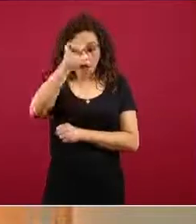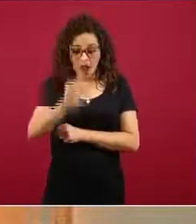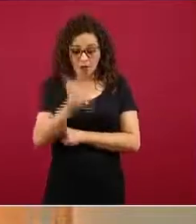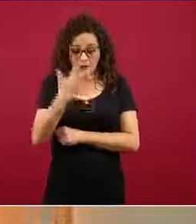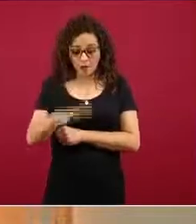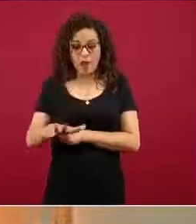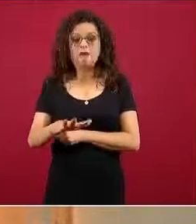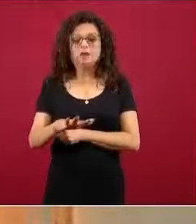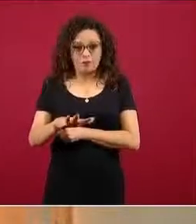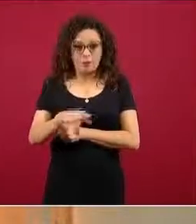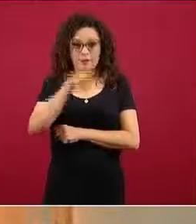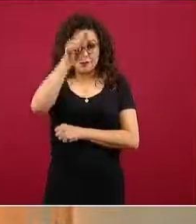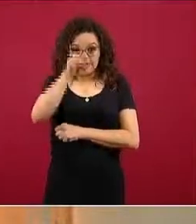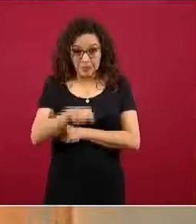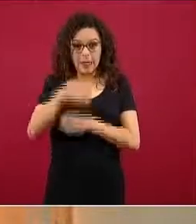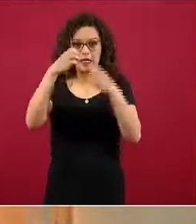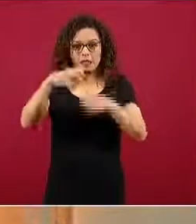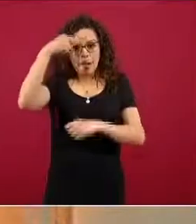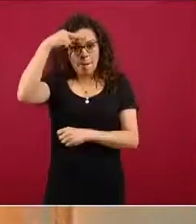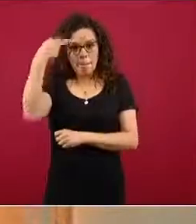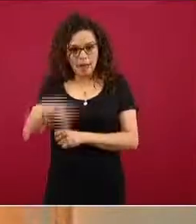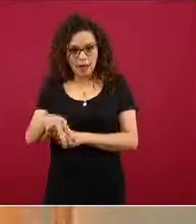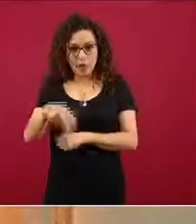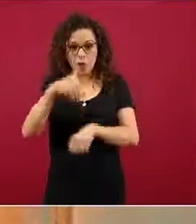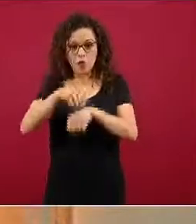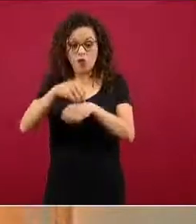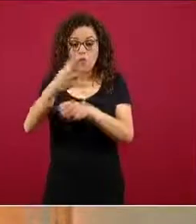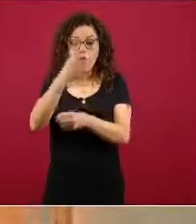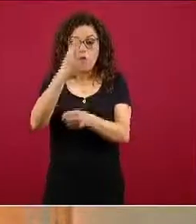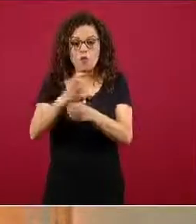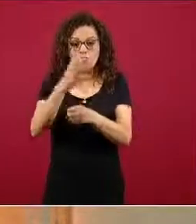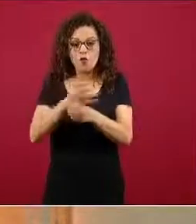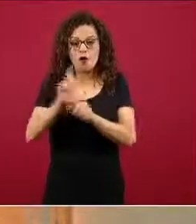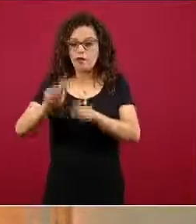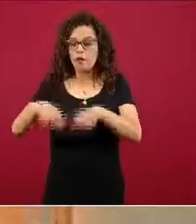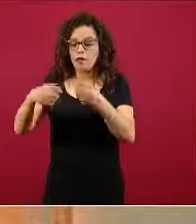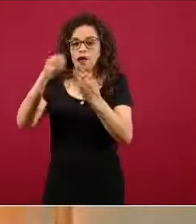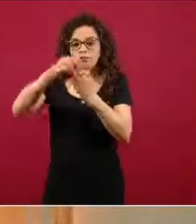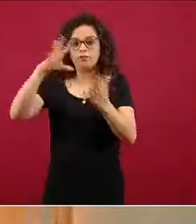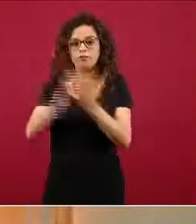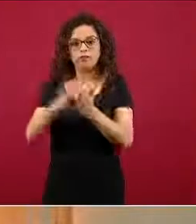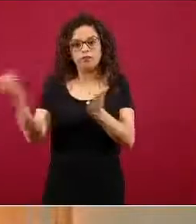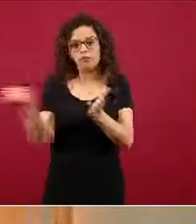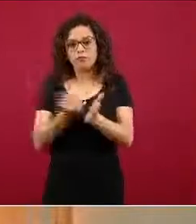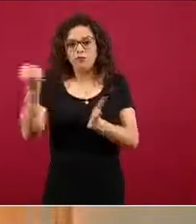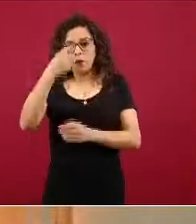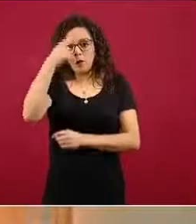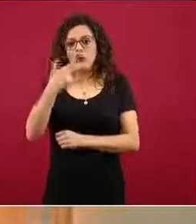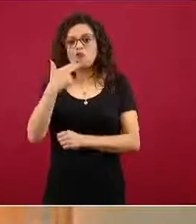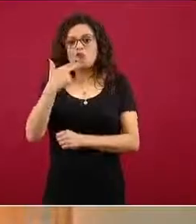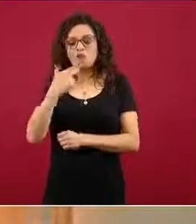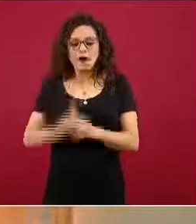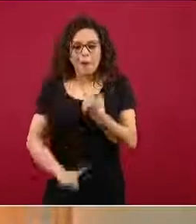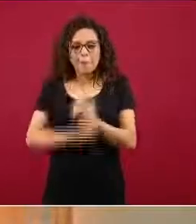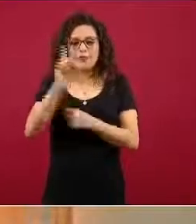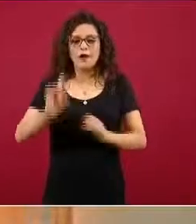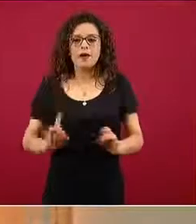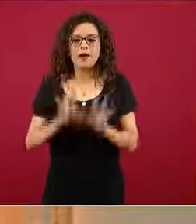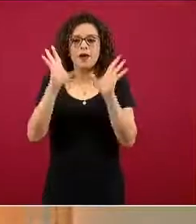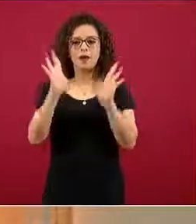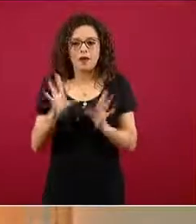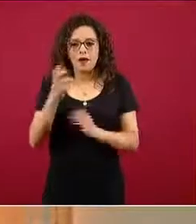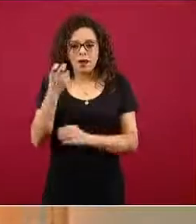contra COVID. Es el cuarto país en haberle dado un registro de autorización de uso de emergencia a una